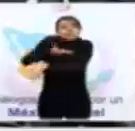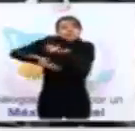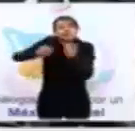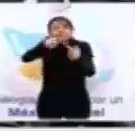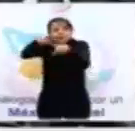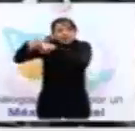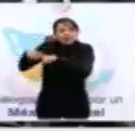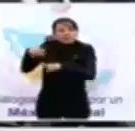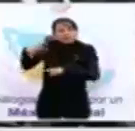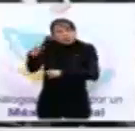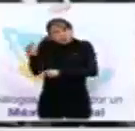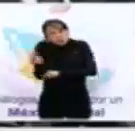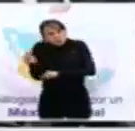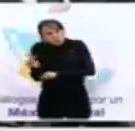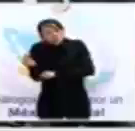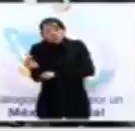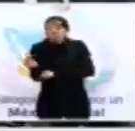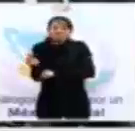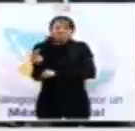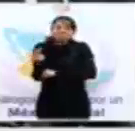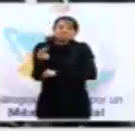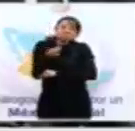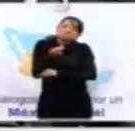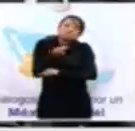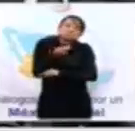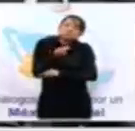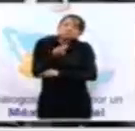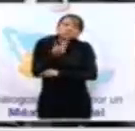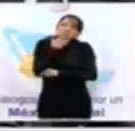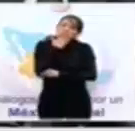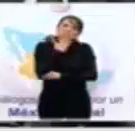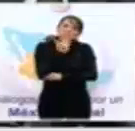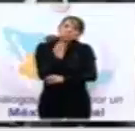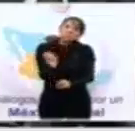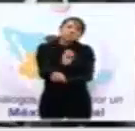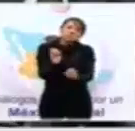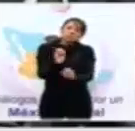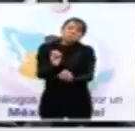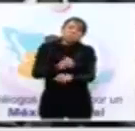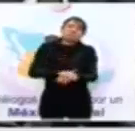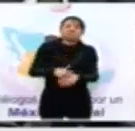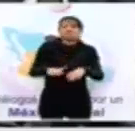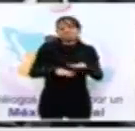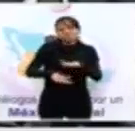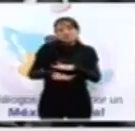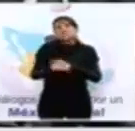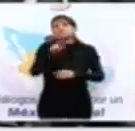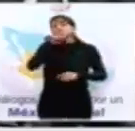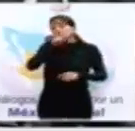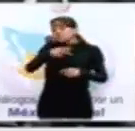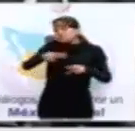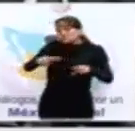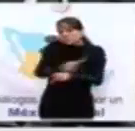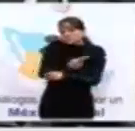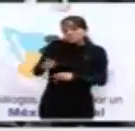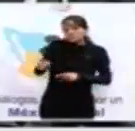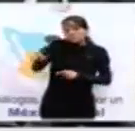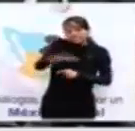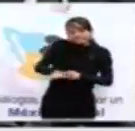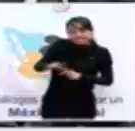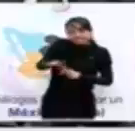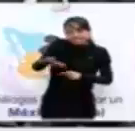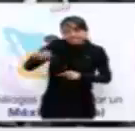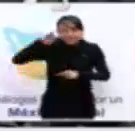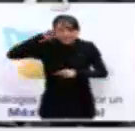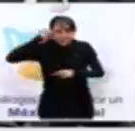calidad de servicios, ¿no? Vivir en áreas rurales cuando son alejadas y que además, si hacemos coincidir